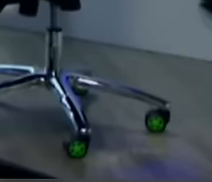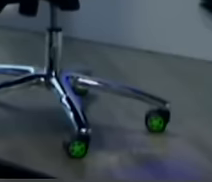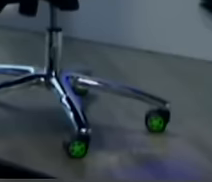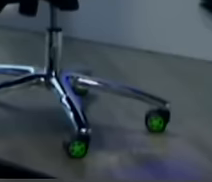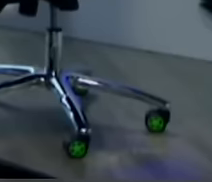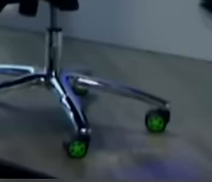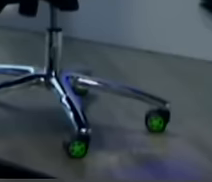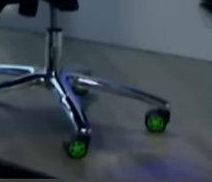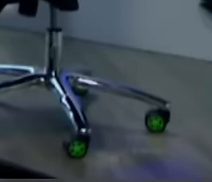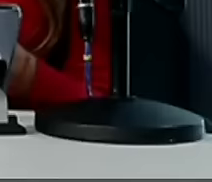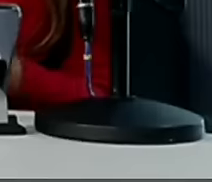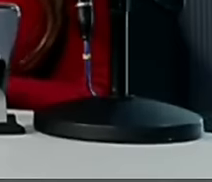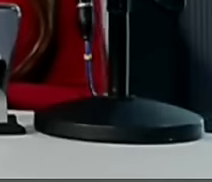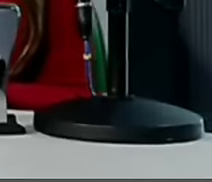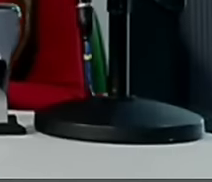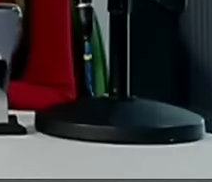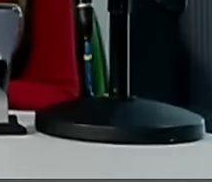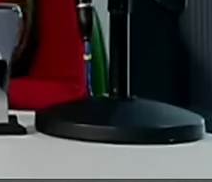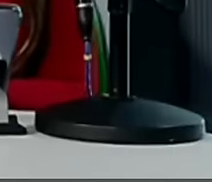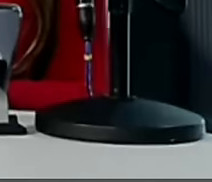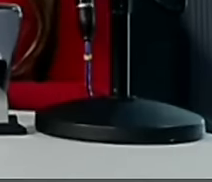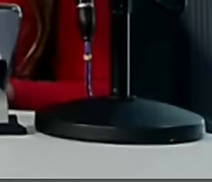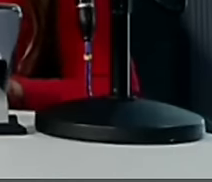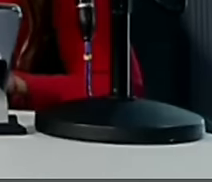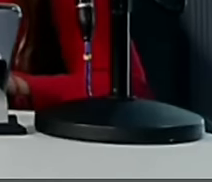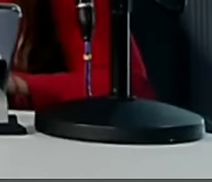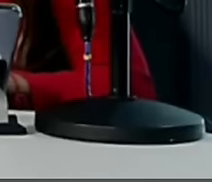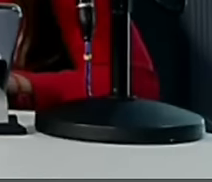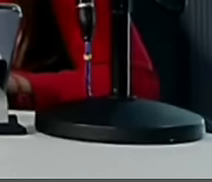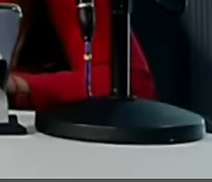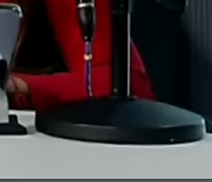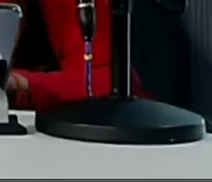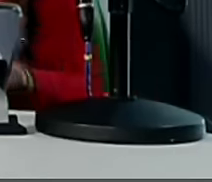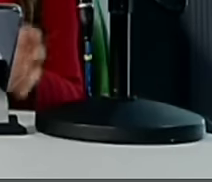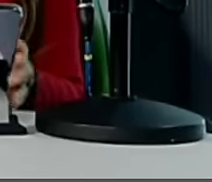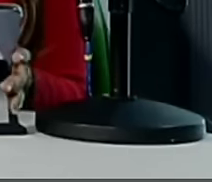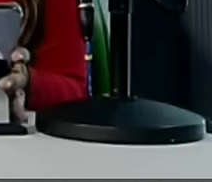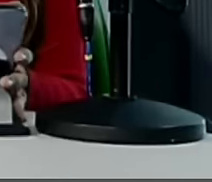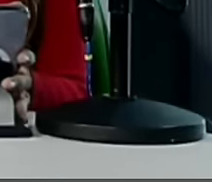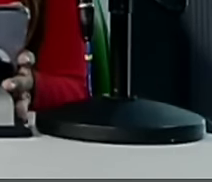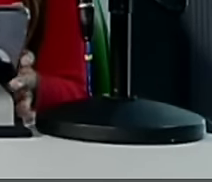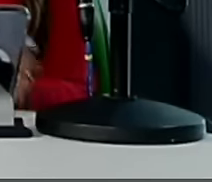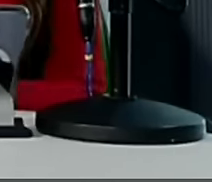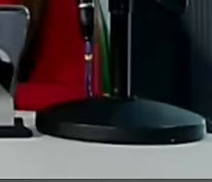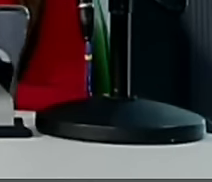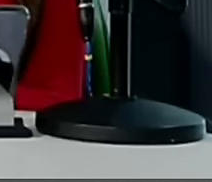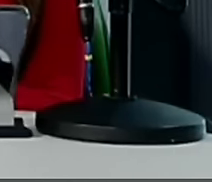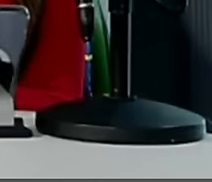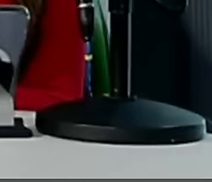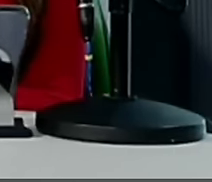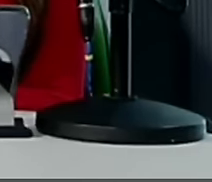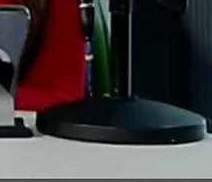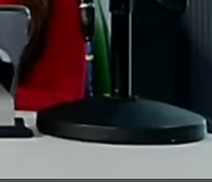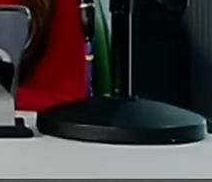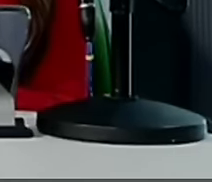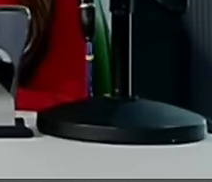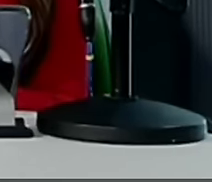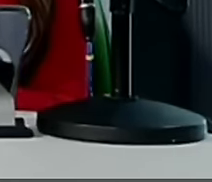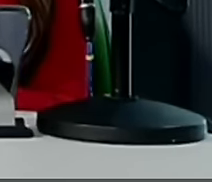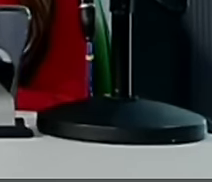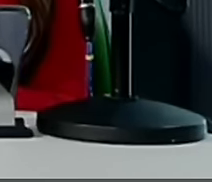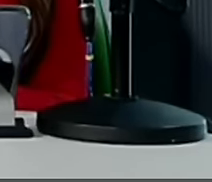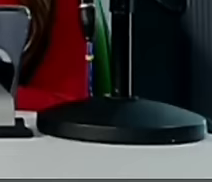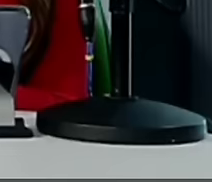Yajure. Hola, hola Venezuela, saludo a la audiencia que está en sintonía del programa que se escucha por radio y se ve por televisión.